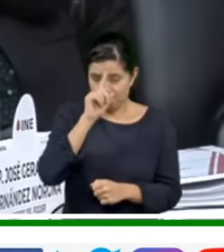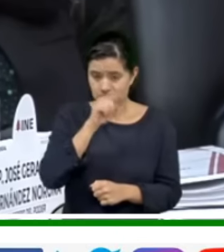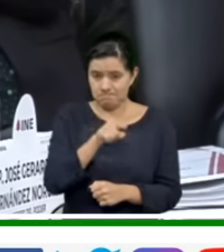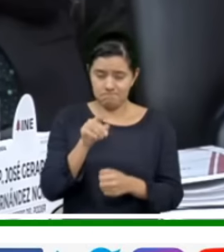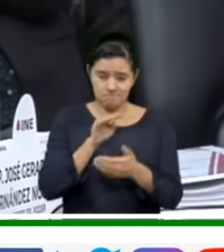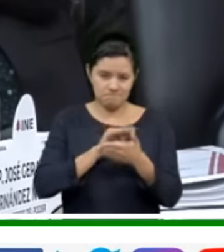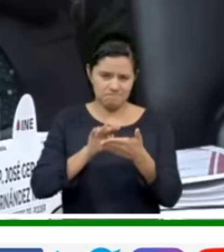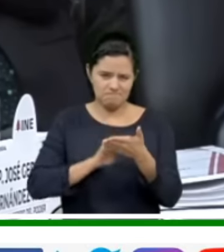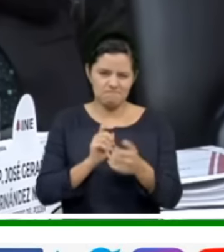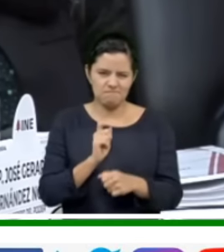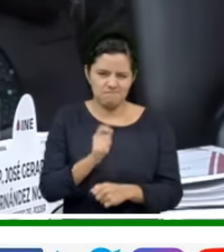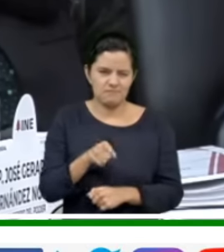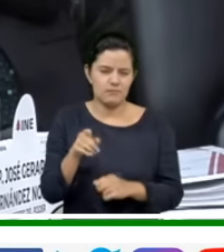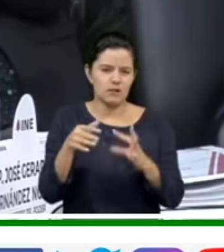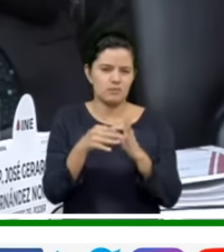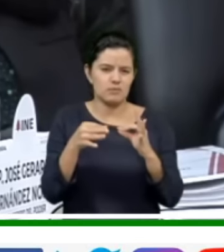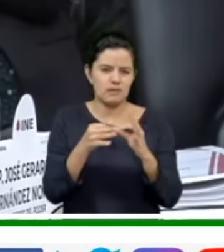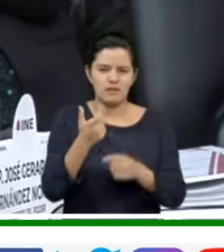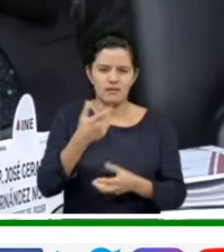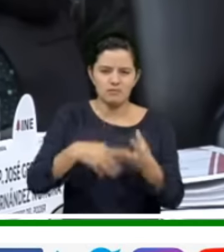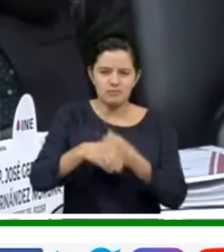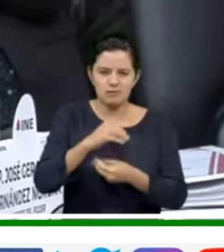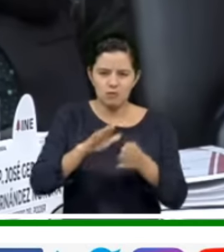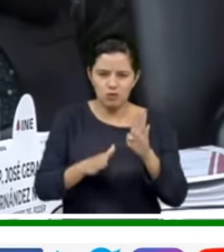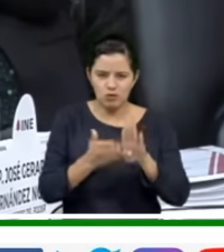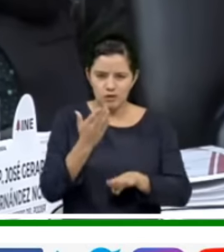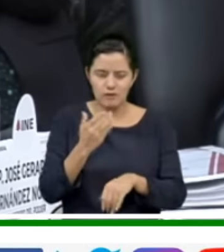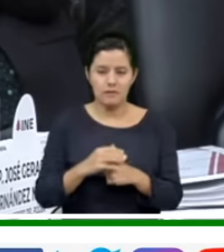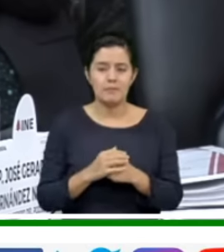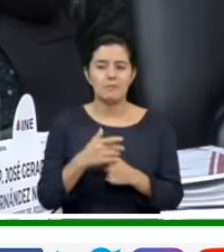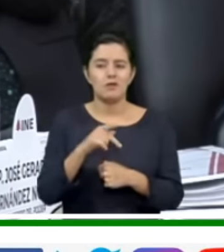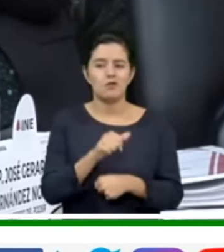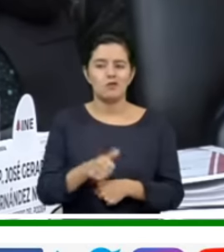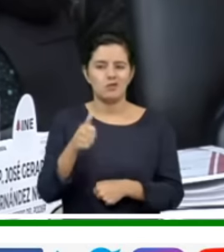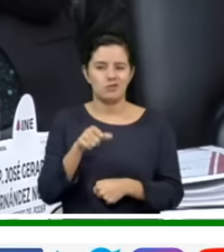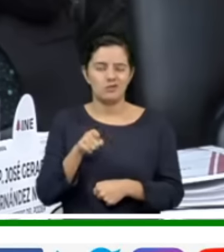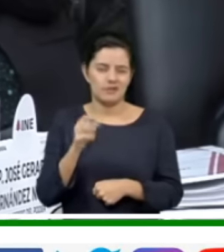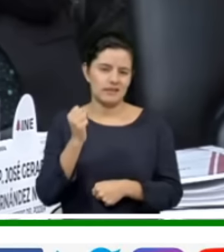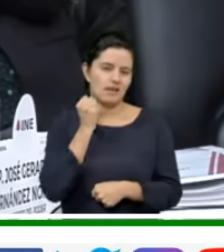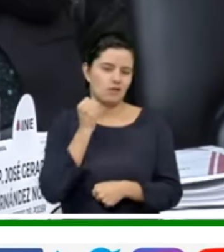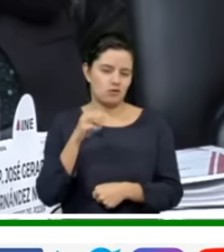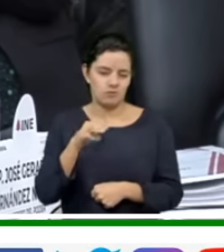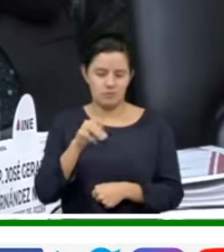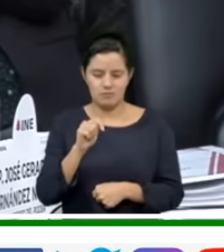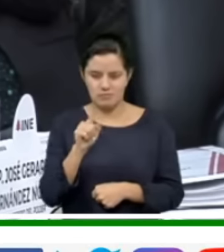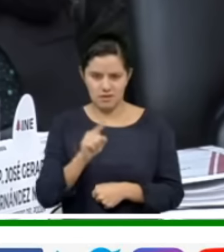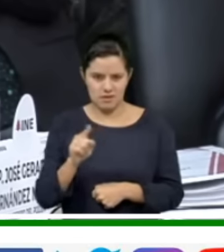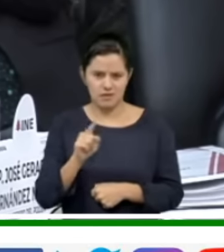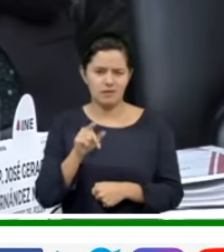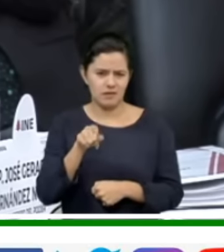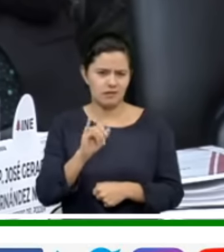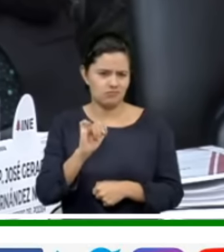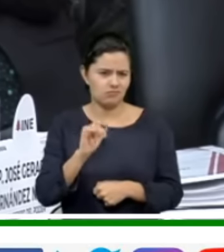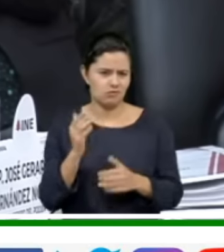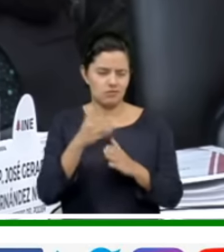del Mao va la lista del senado No lo sé o sea Germán Martínez Sí fue nuestra lista al senado compañero presidente lo trató muy bien lo hizo